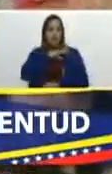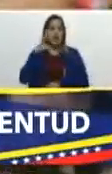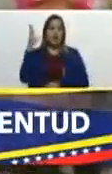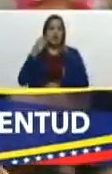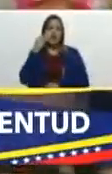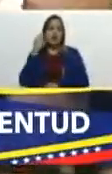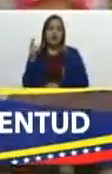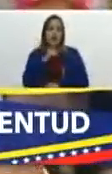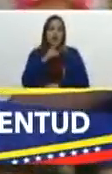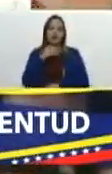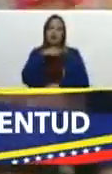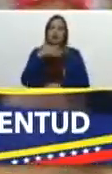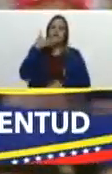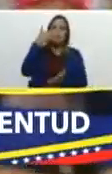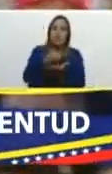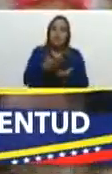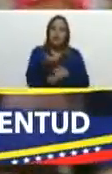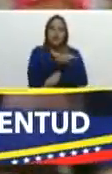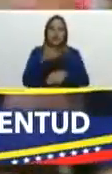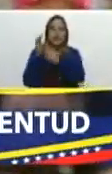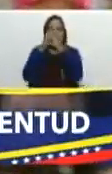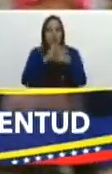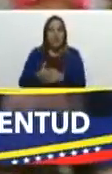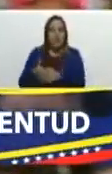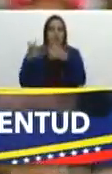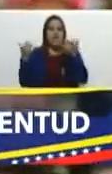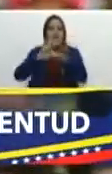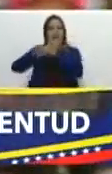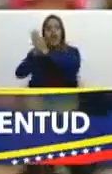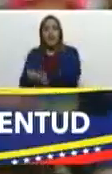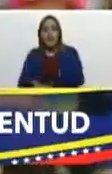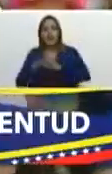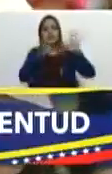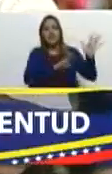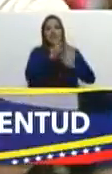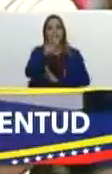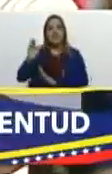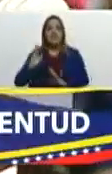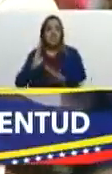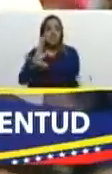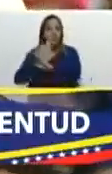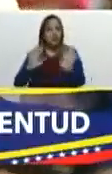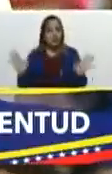Venezuela, exigimos al gobierno de los Estados Unidos que derogue esas 920 sanciones.